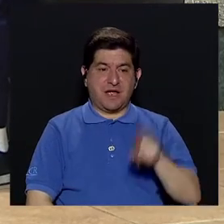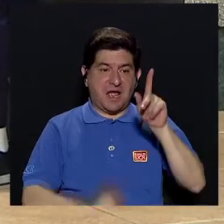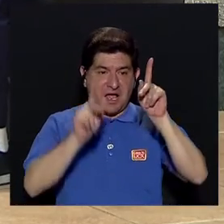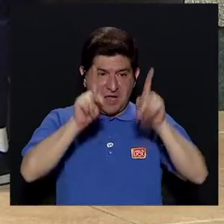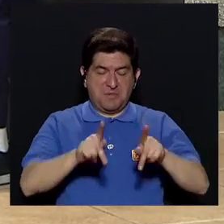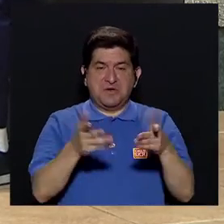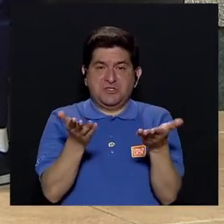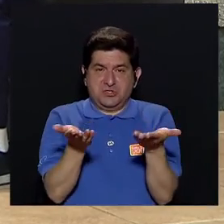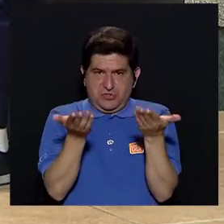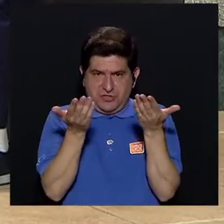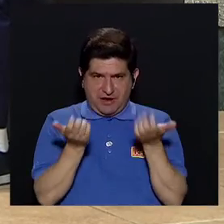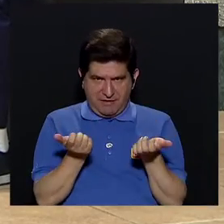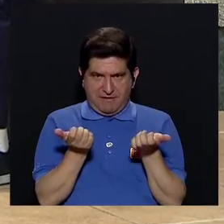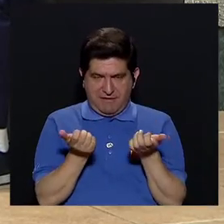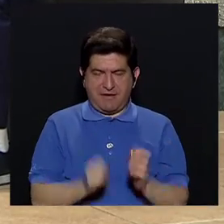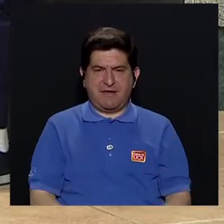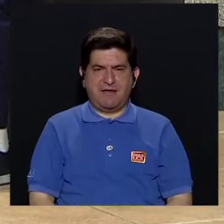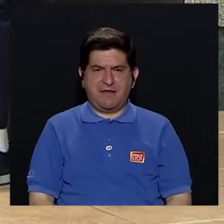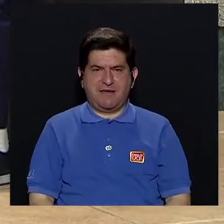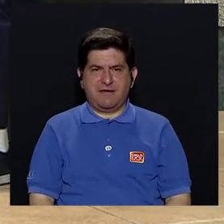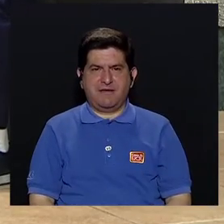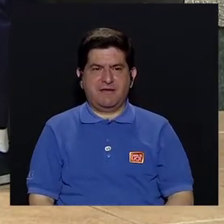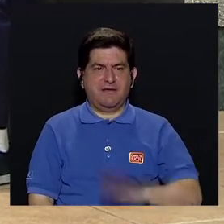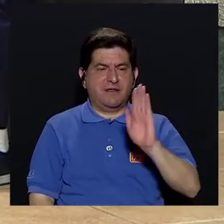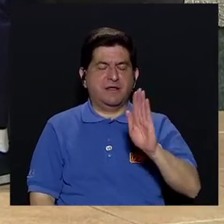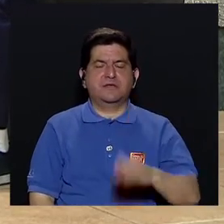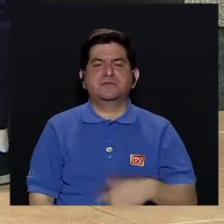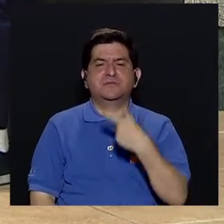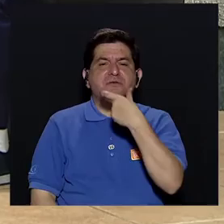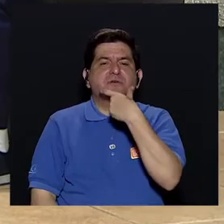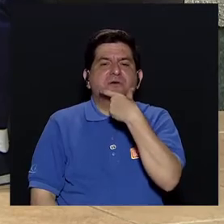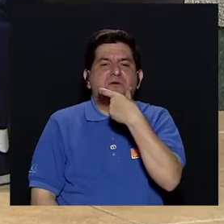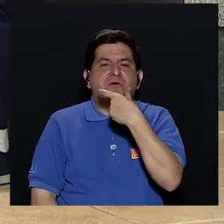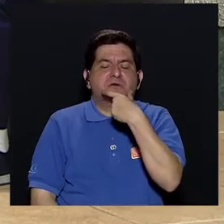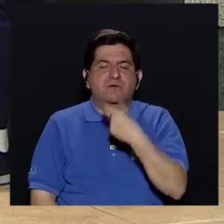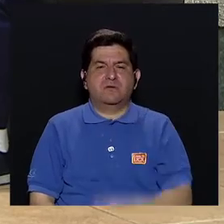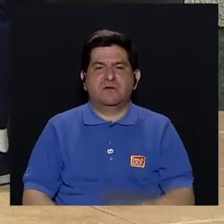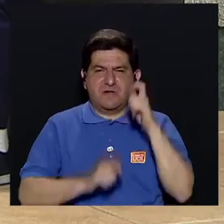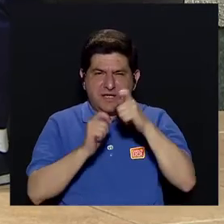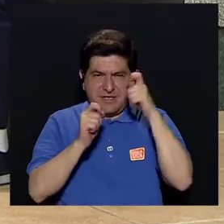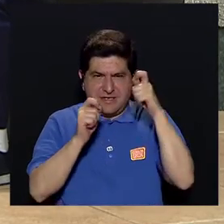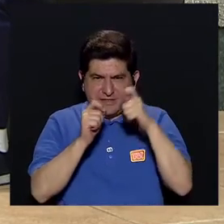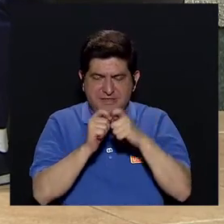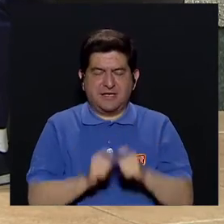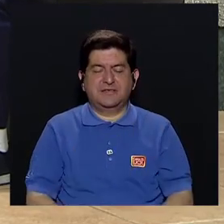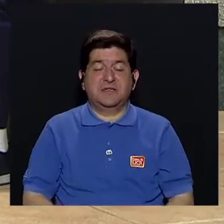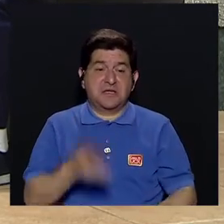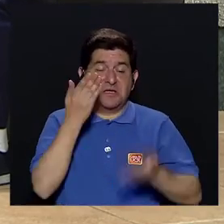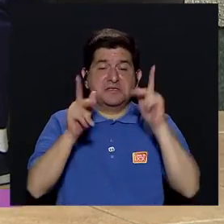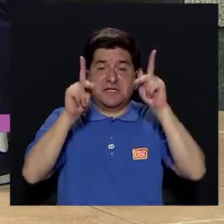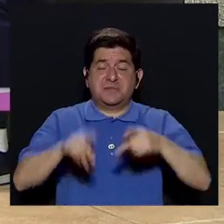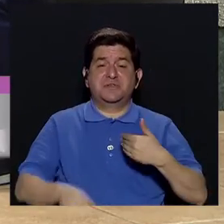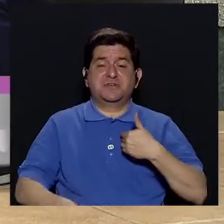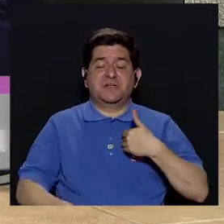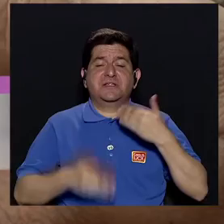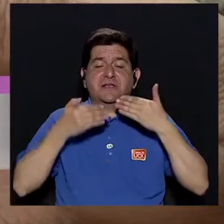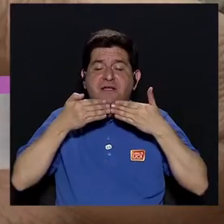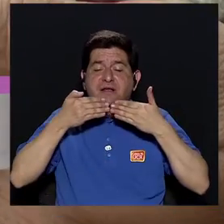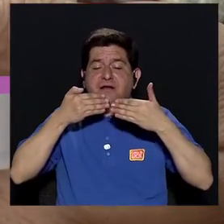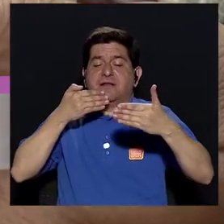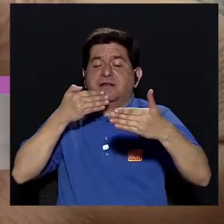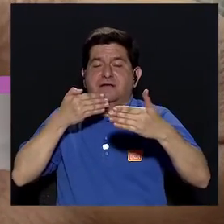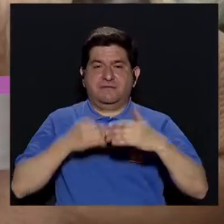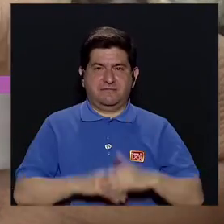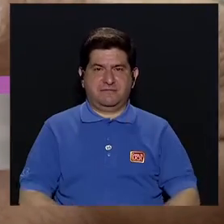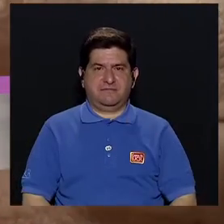esta persona desea acomodarse su mandíbula porque tiene la mandíbula muy hacia adelante, ¿verdad? Muy,